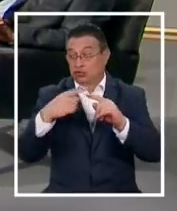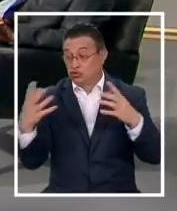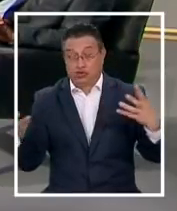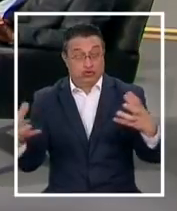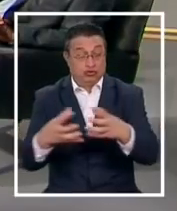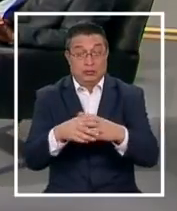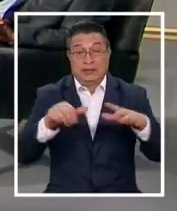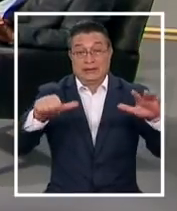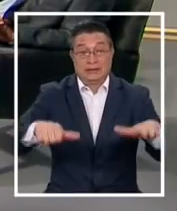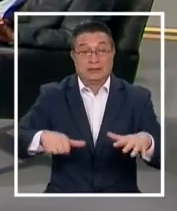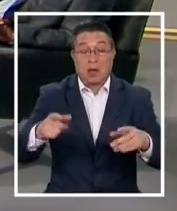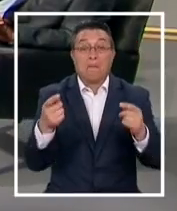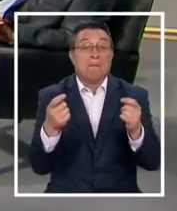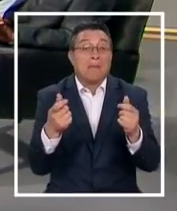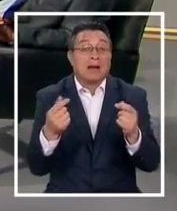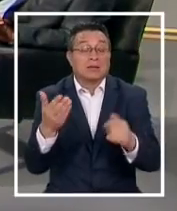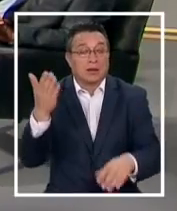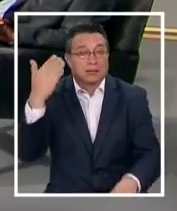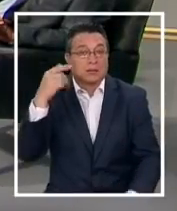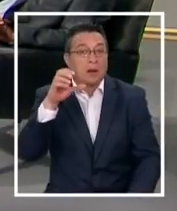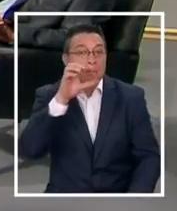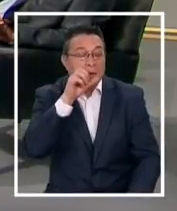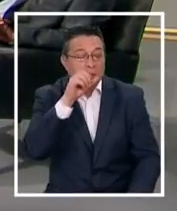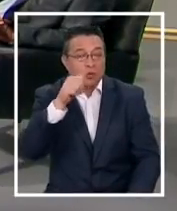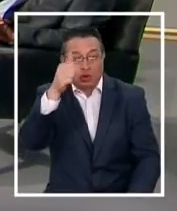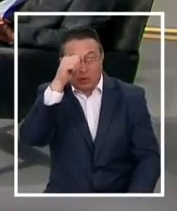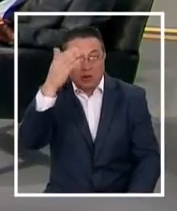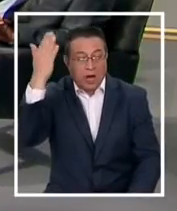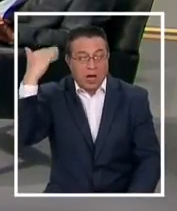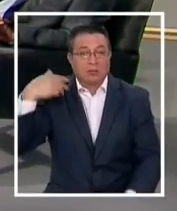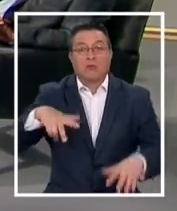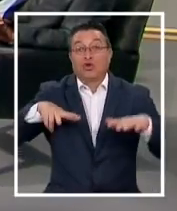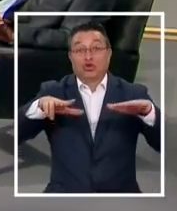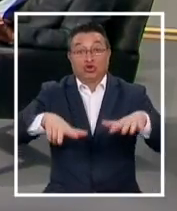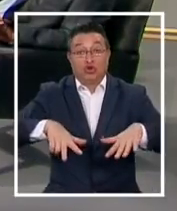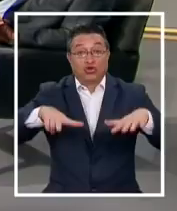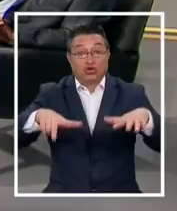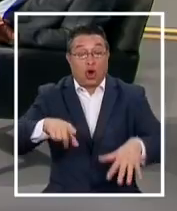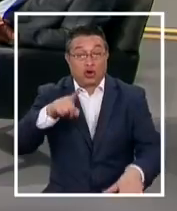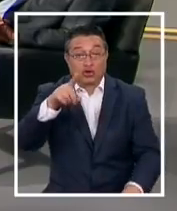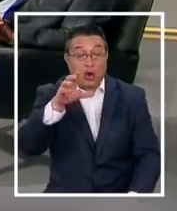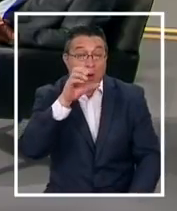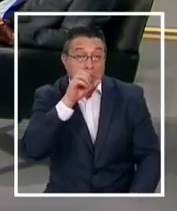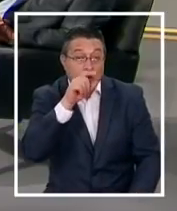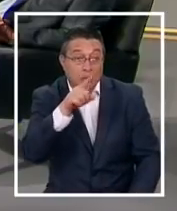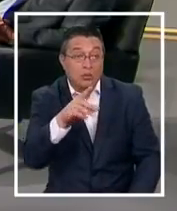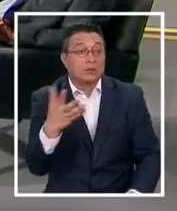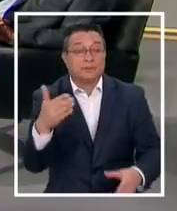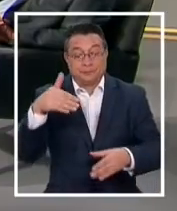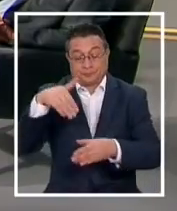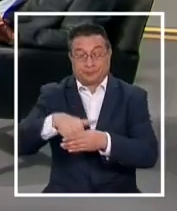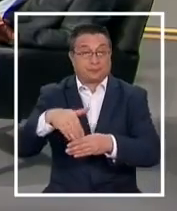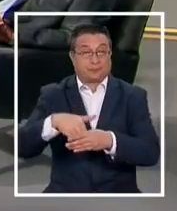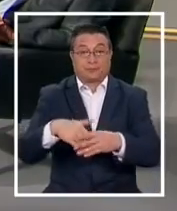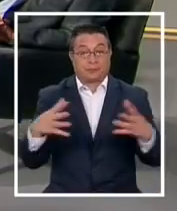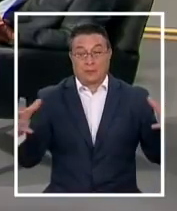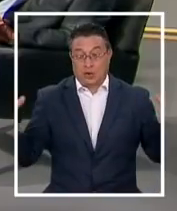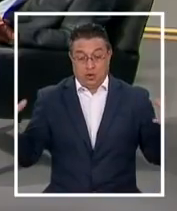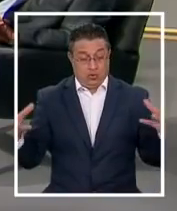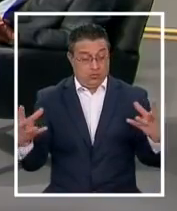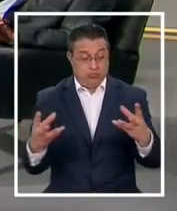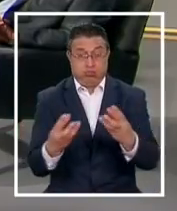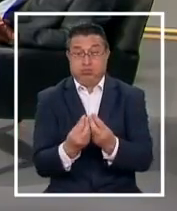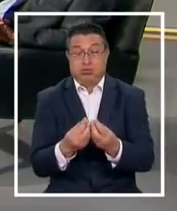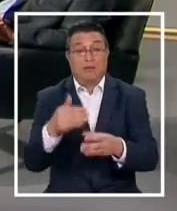otro. Bien parecido a lo que pasó en Perú el domingo pasado, donde habían 18 y que vimos lo que ocurrió con esa